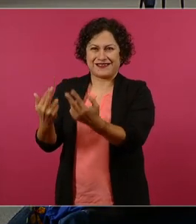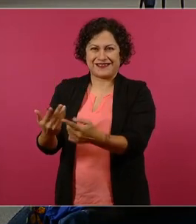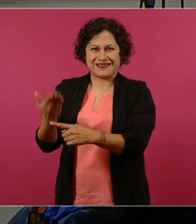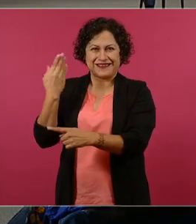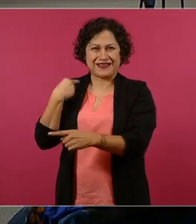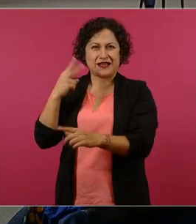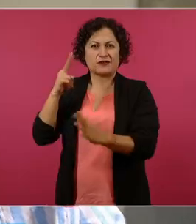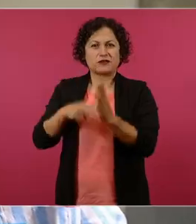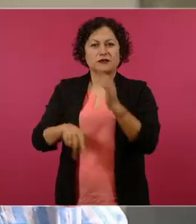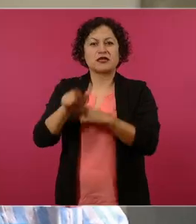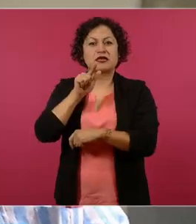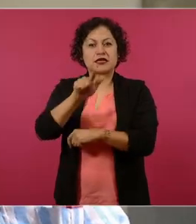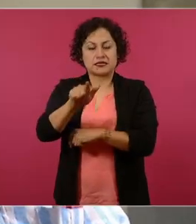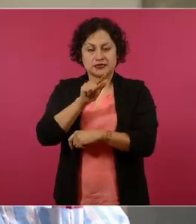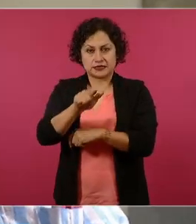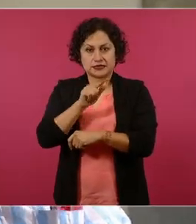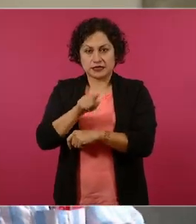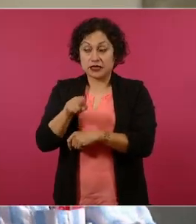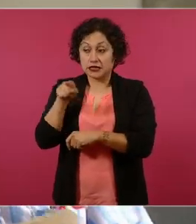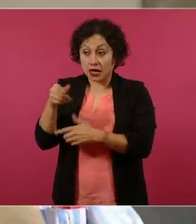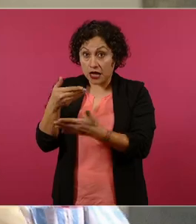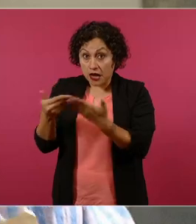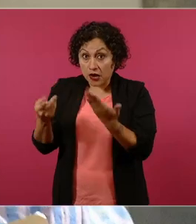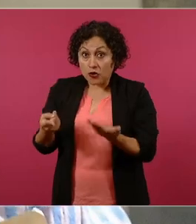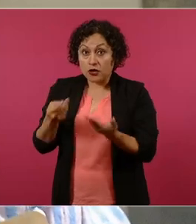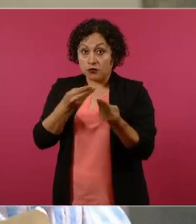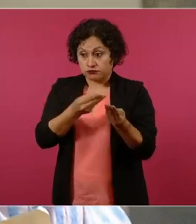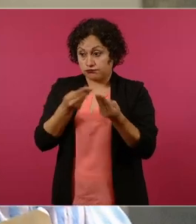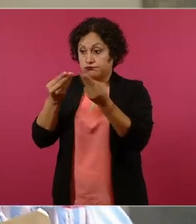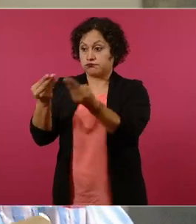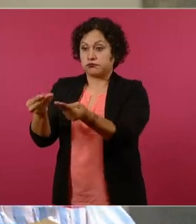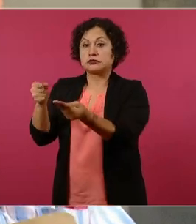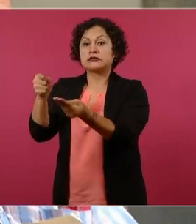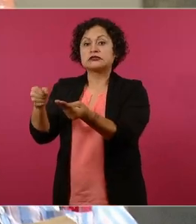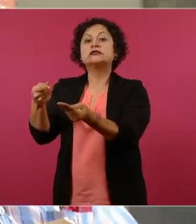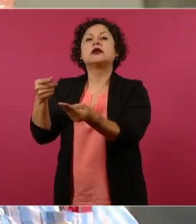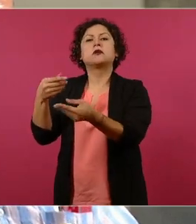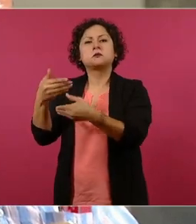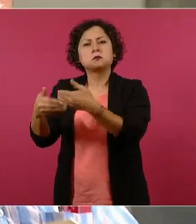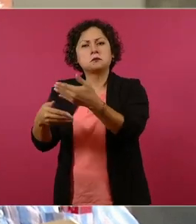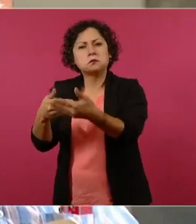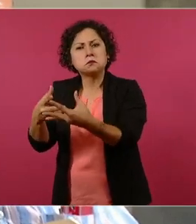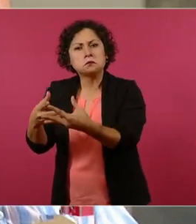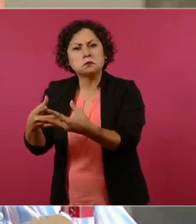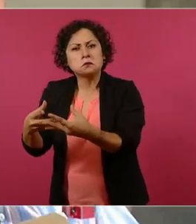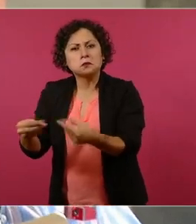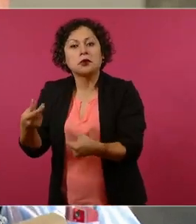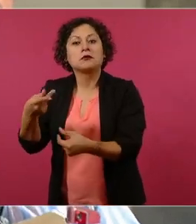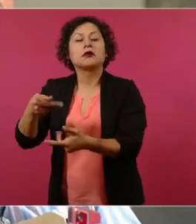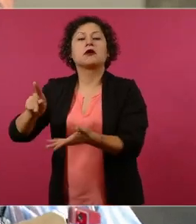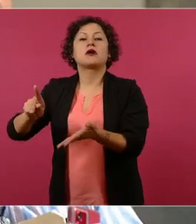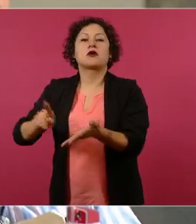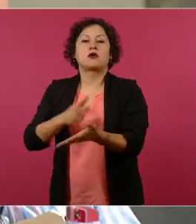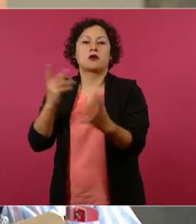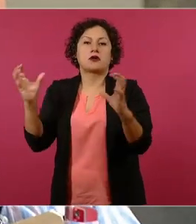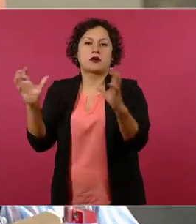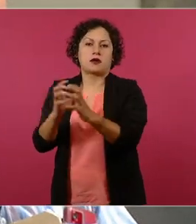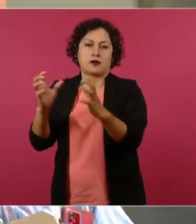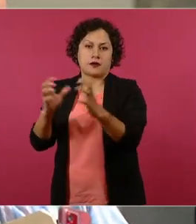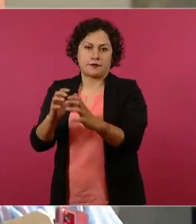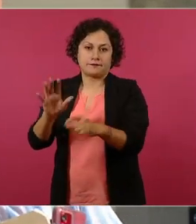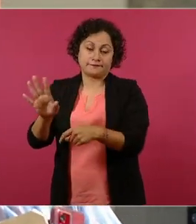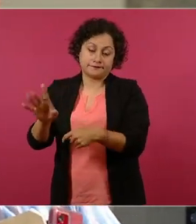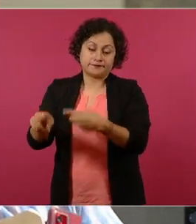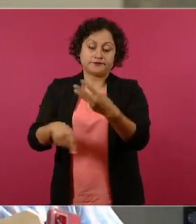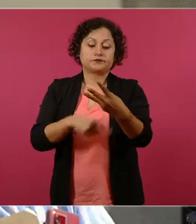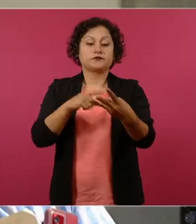2017 sin embargo se han vuelto a abrir las tensiones y finalmente el otro tema que es complejo Pero trataré de ser muy rápida es el